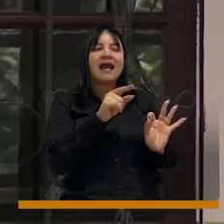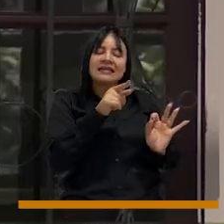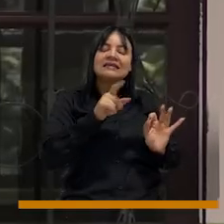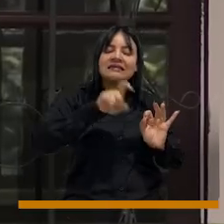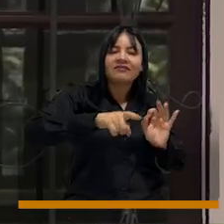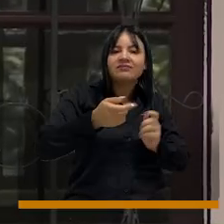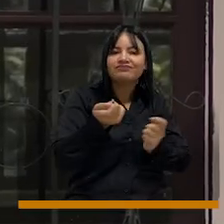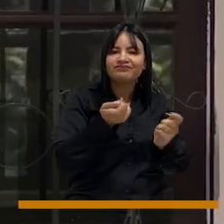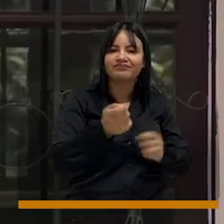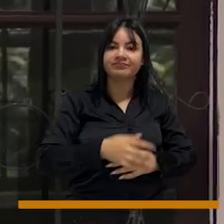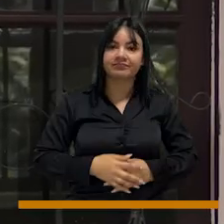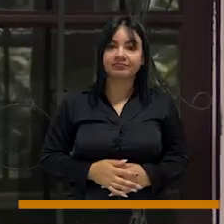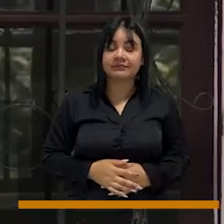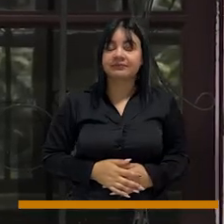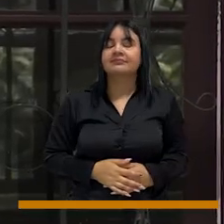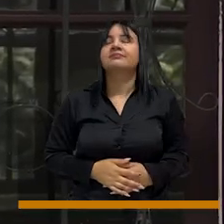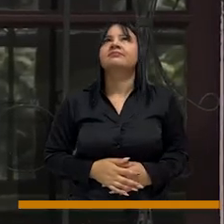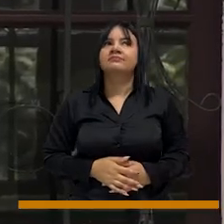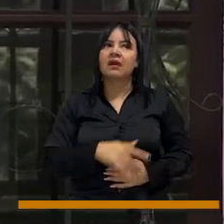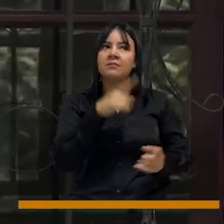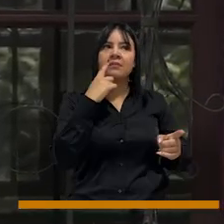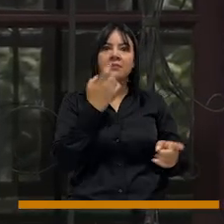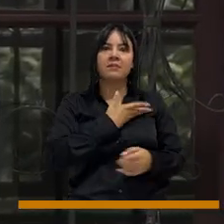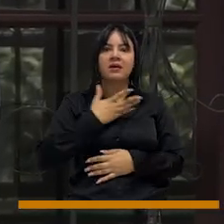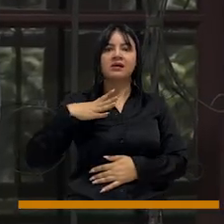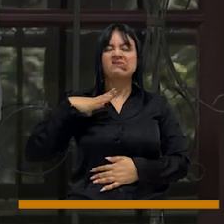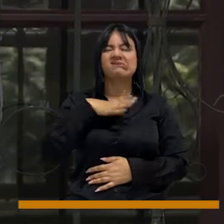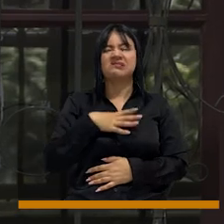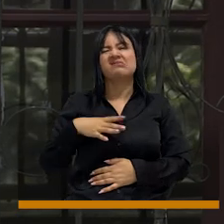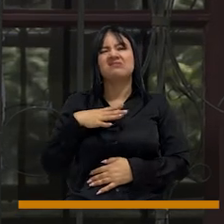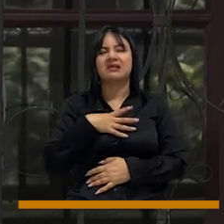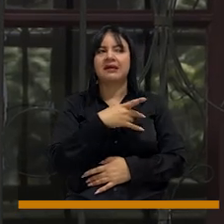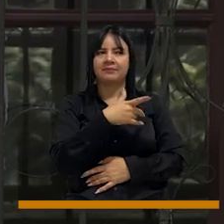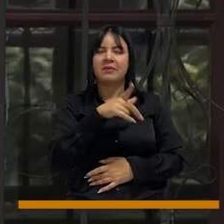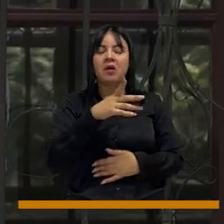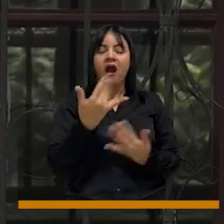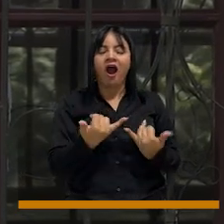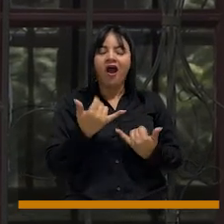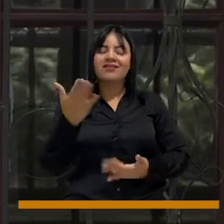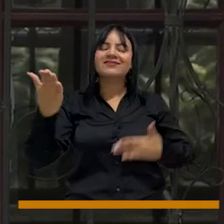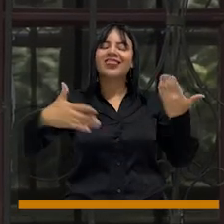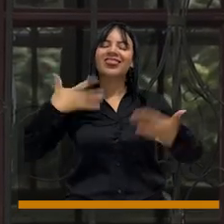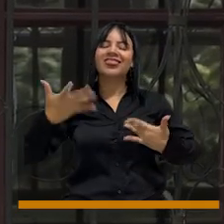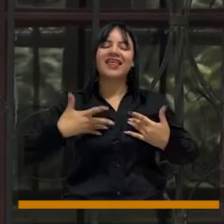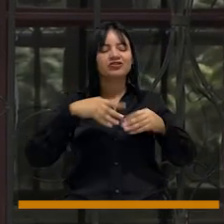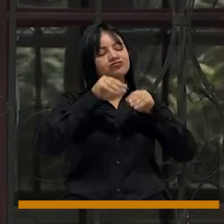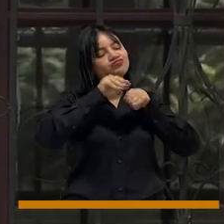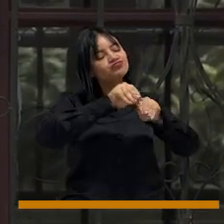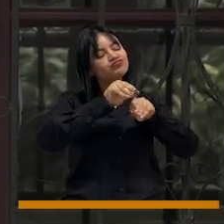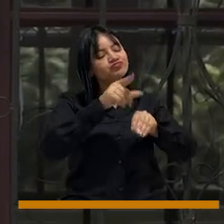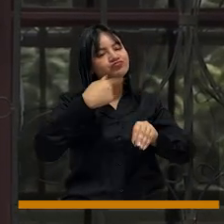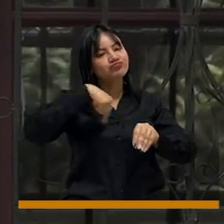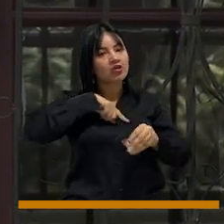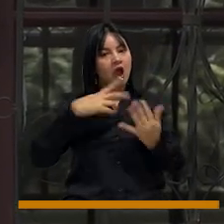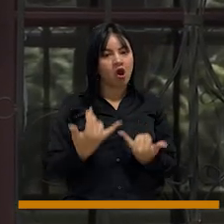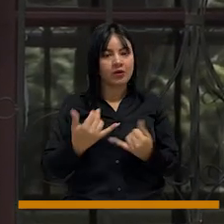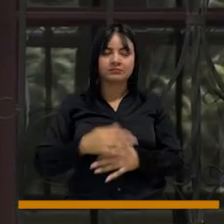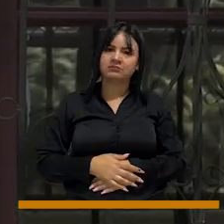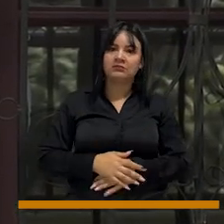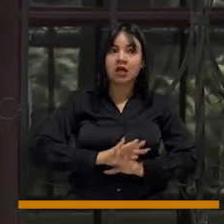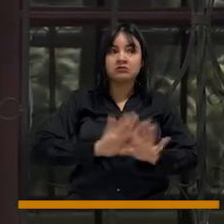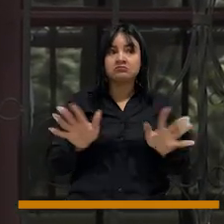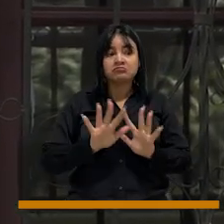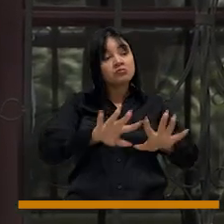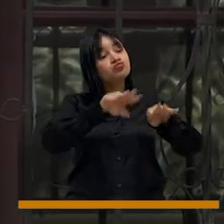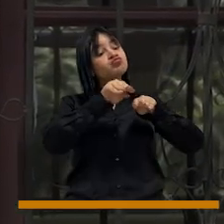han mostrado una inconformidad muy grande en cuanto a eso y por eso están contentos con este trabajo que estamos haciendo pero nosotros no nos vamos